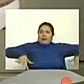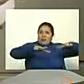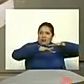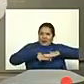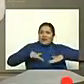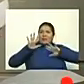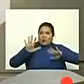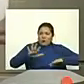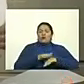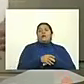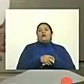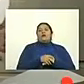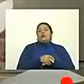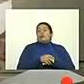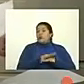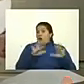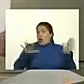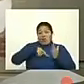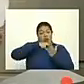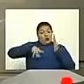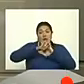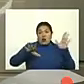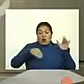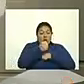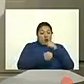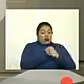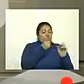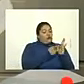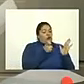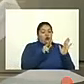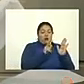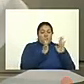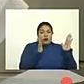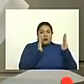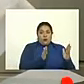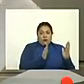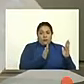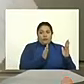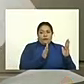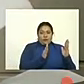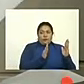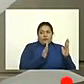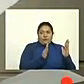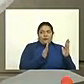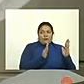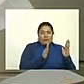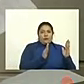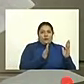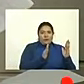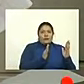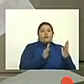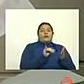SAS, que ya tiene el contrato, 2012, es que le permita trabajar con ella.